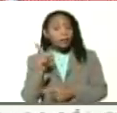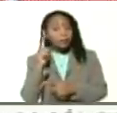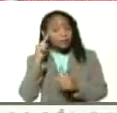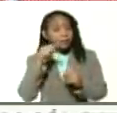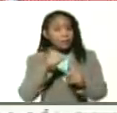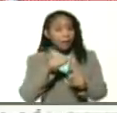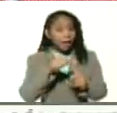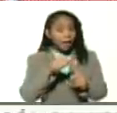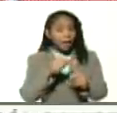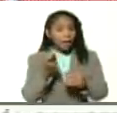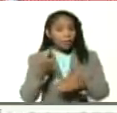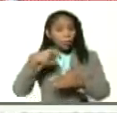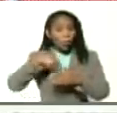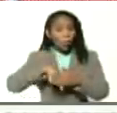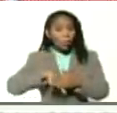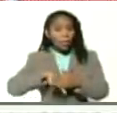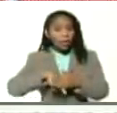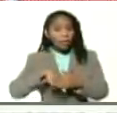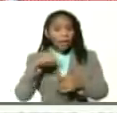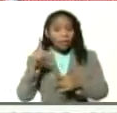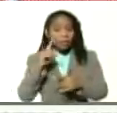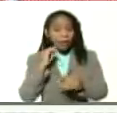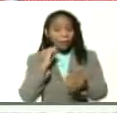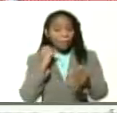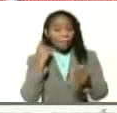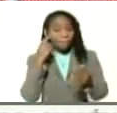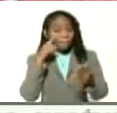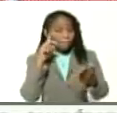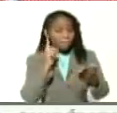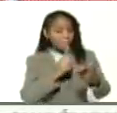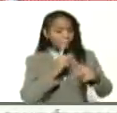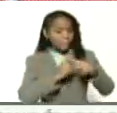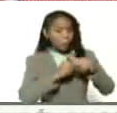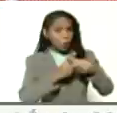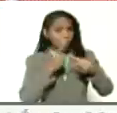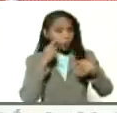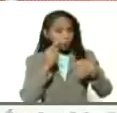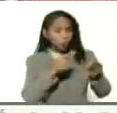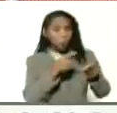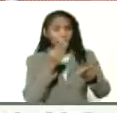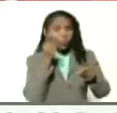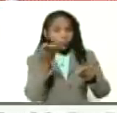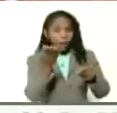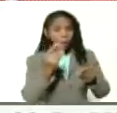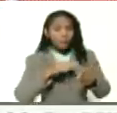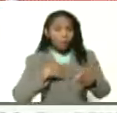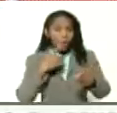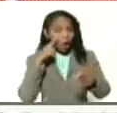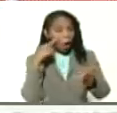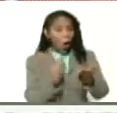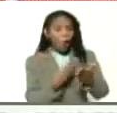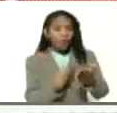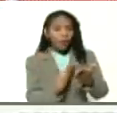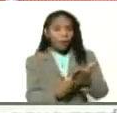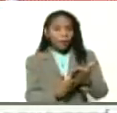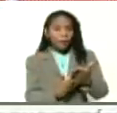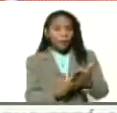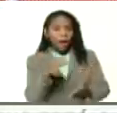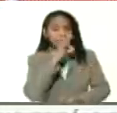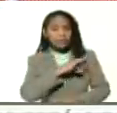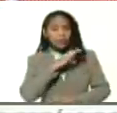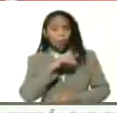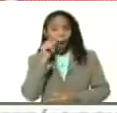del PNUD serán identificados una vez usted pueda confirmarle al señor